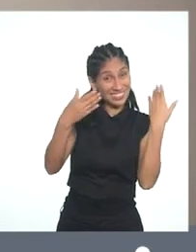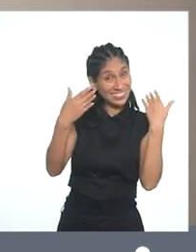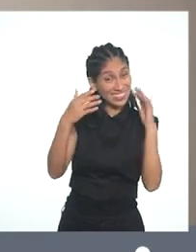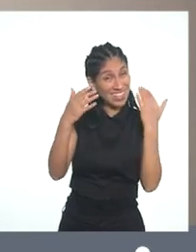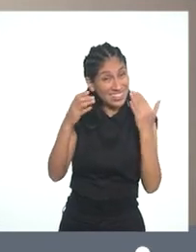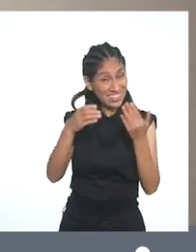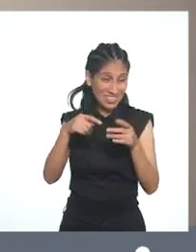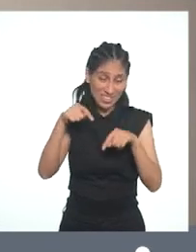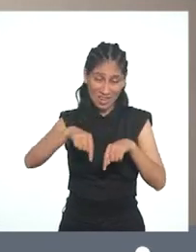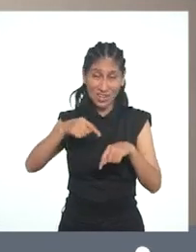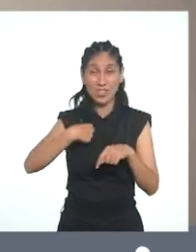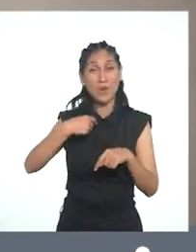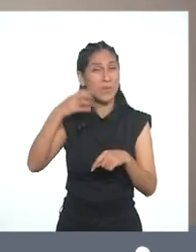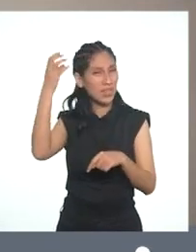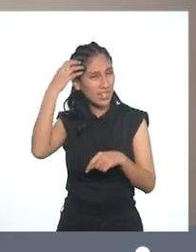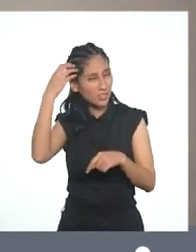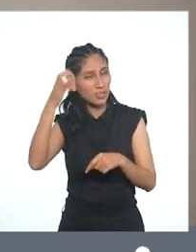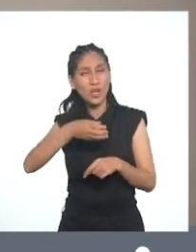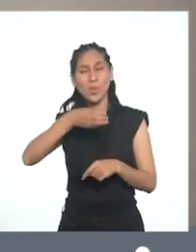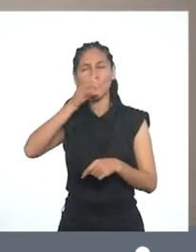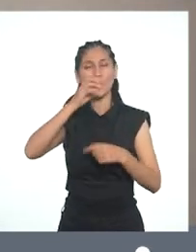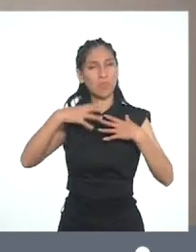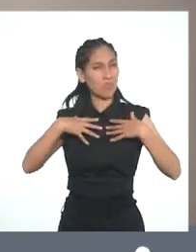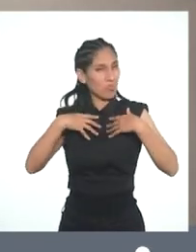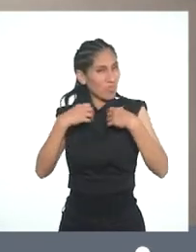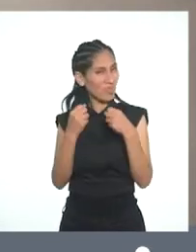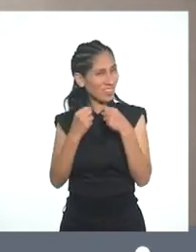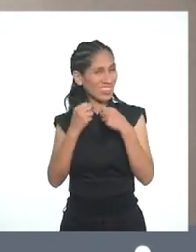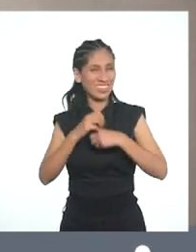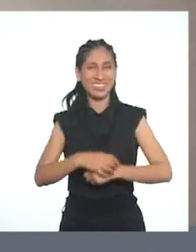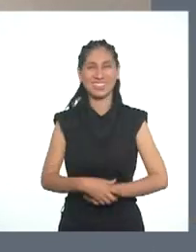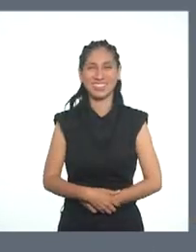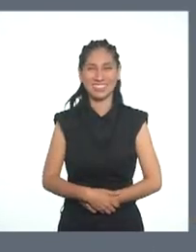Y así tengo mi gaseosa saludable.